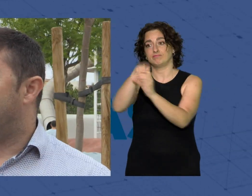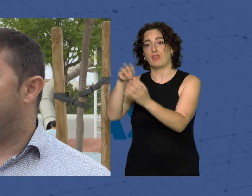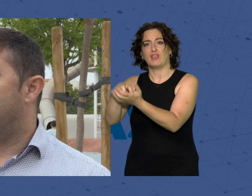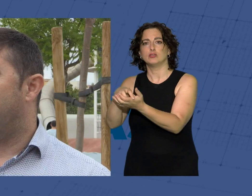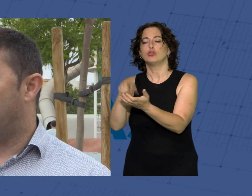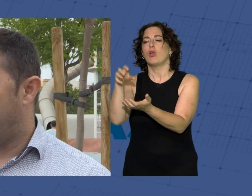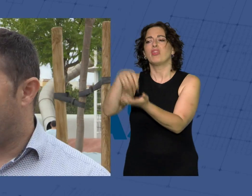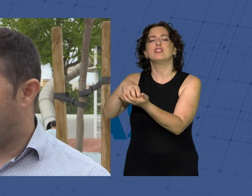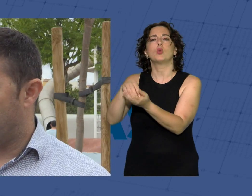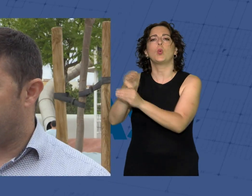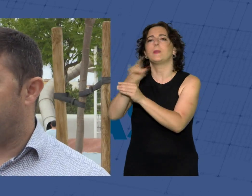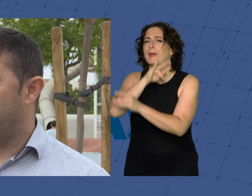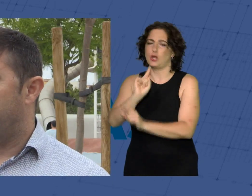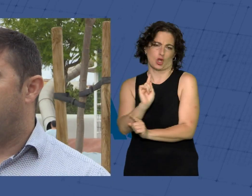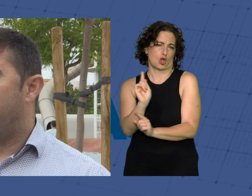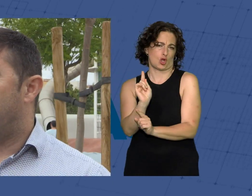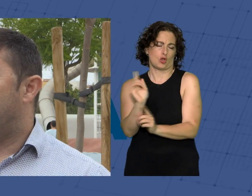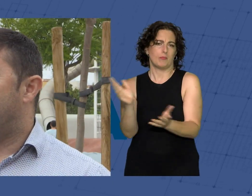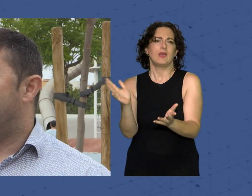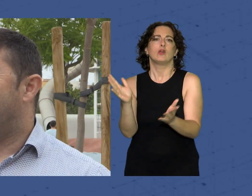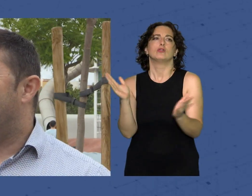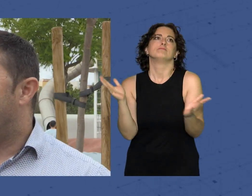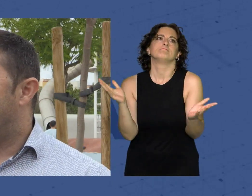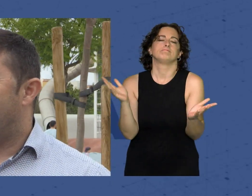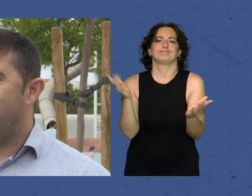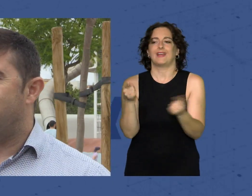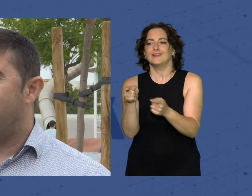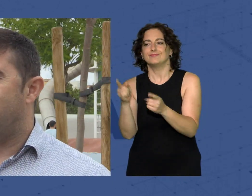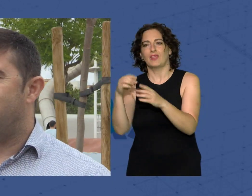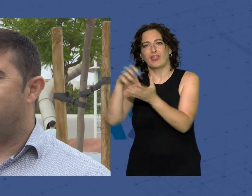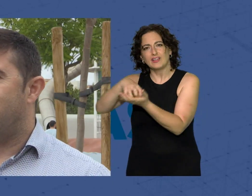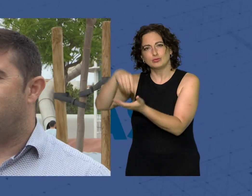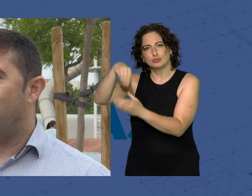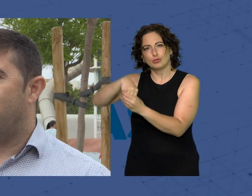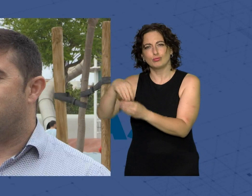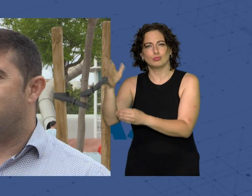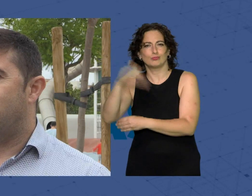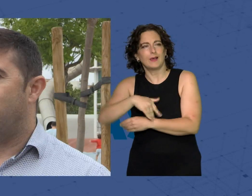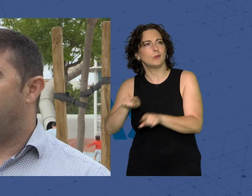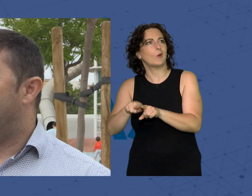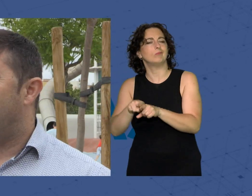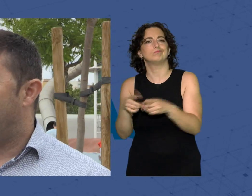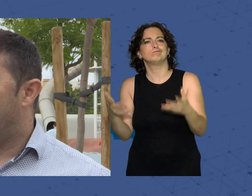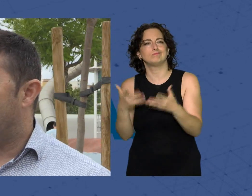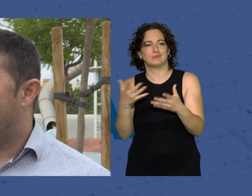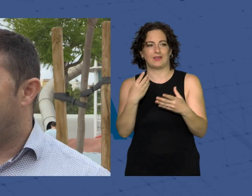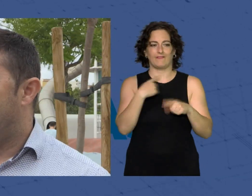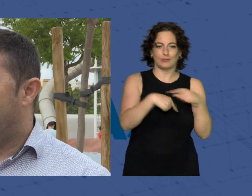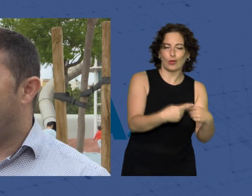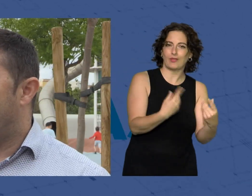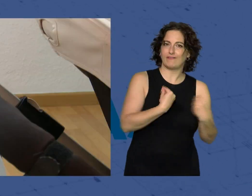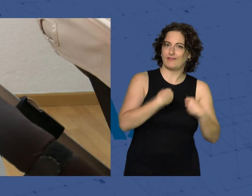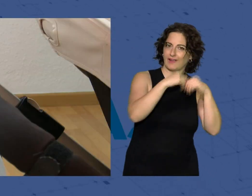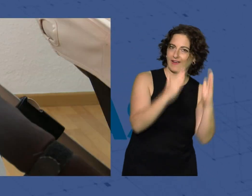No es que estén mal cuidados, todo lo contrario, pero carecen de lo que se vive día a día en una casa,